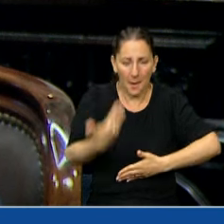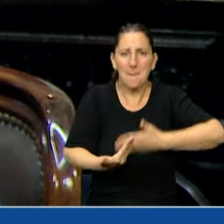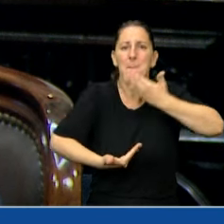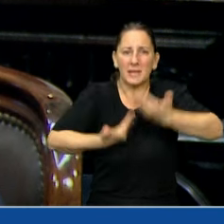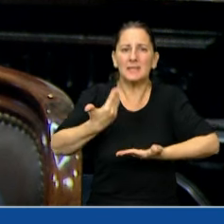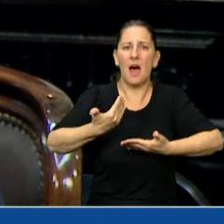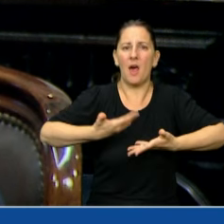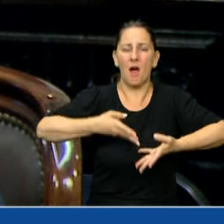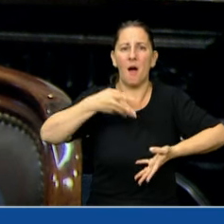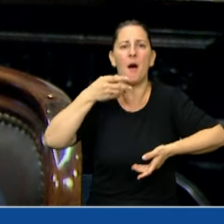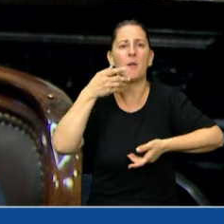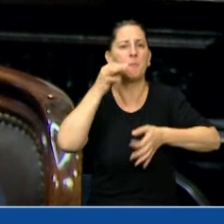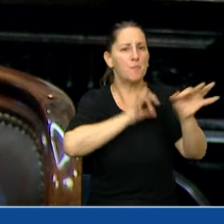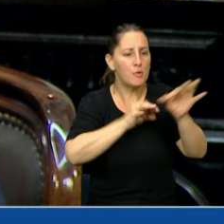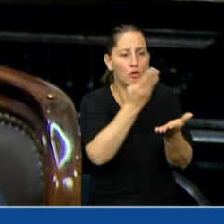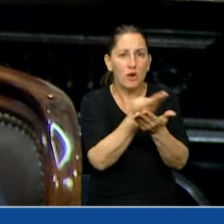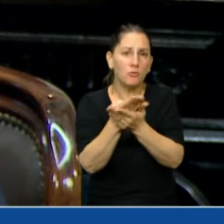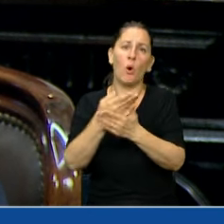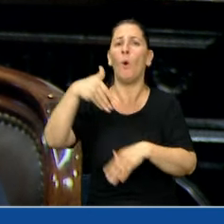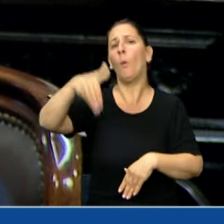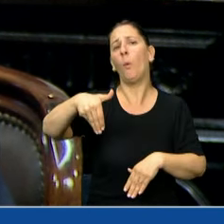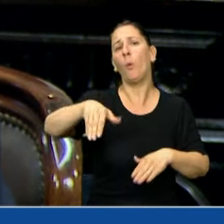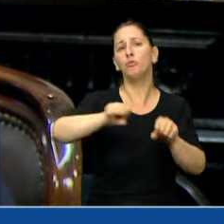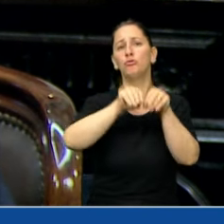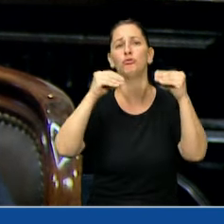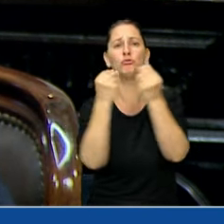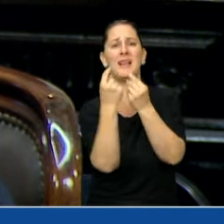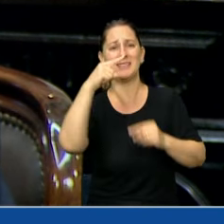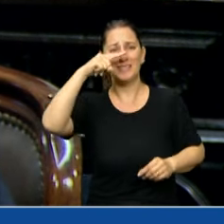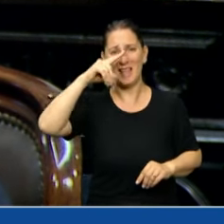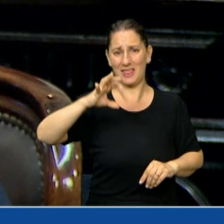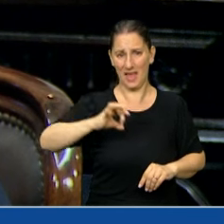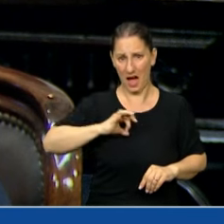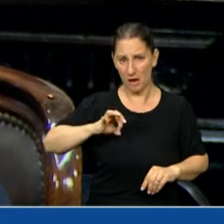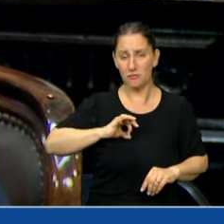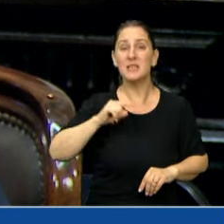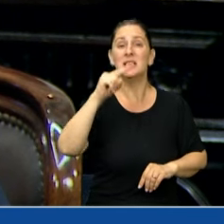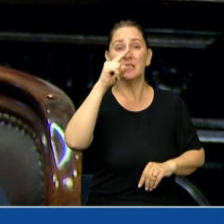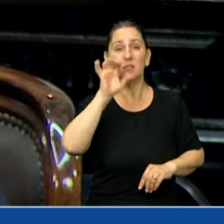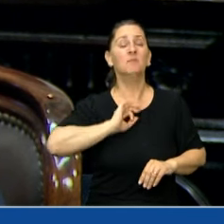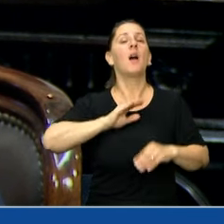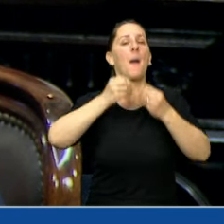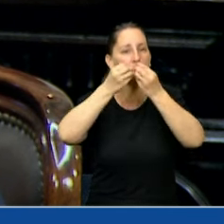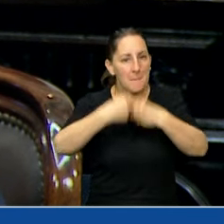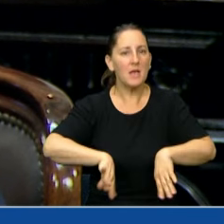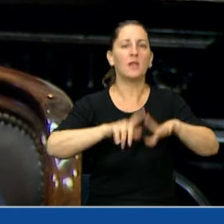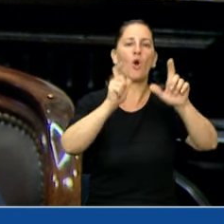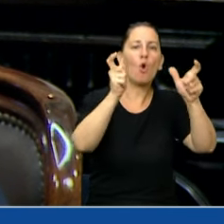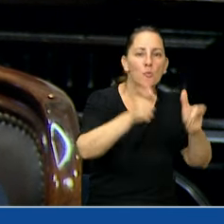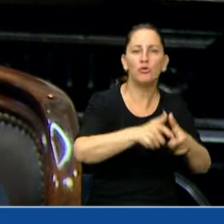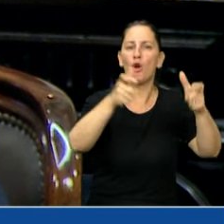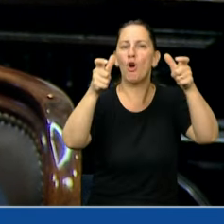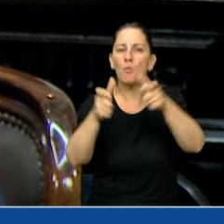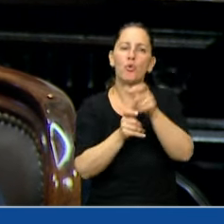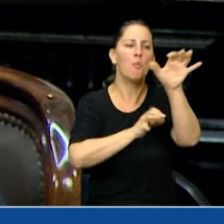de proyectos son alrededor de 7 años recién se a partir de esto se generan las condiciones para que se empiecen a elaborar los proyectos